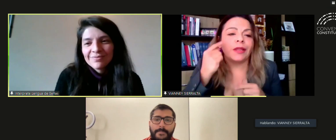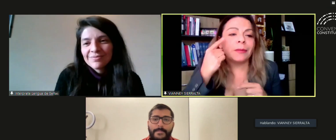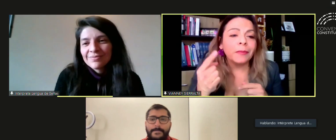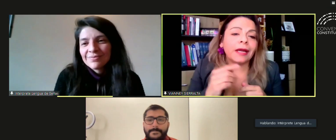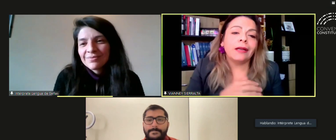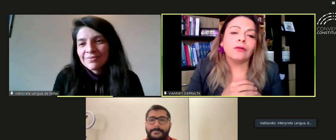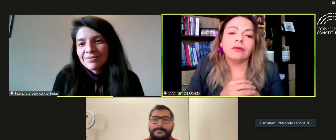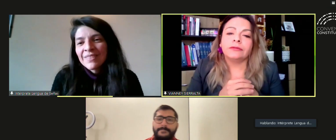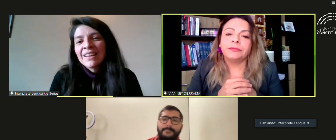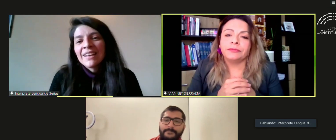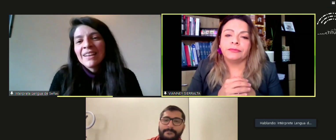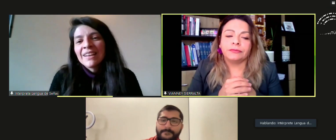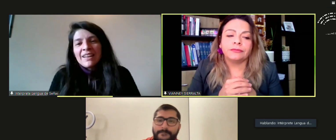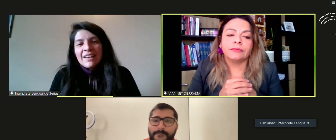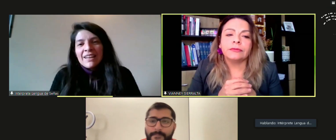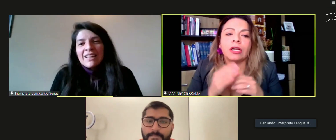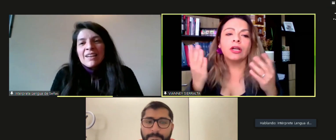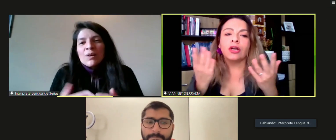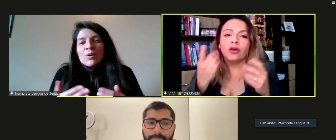Como